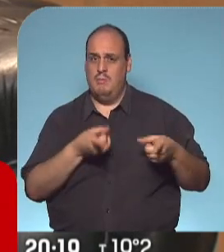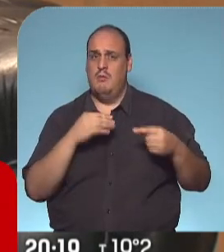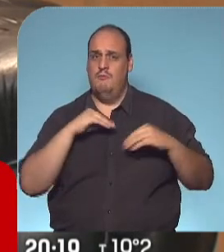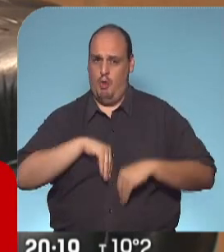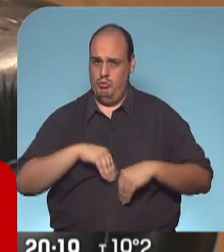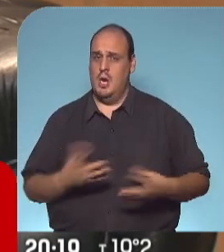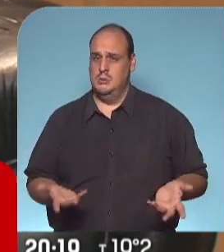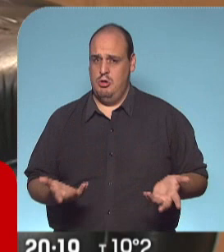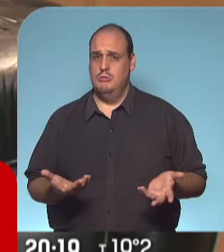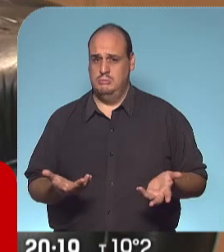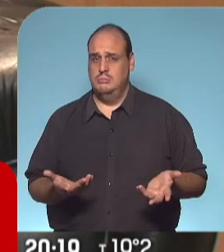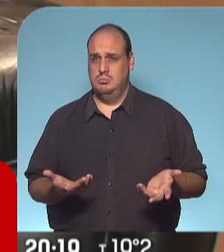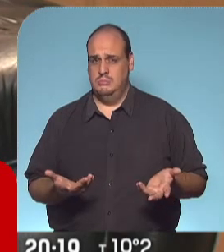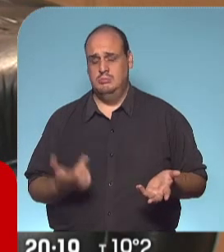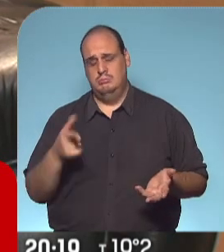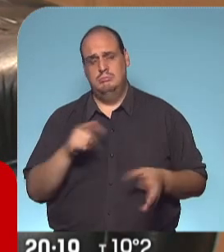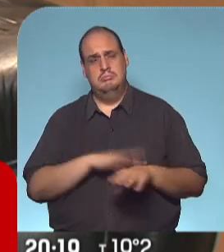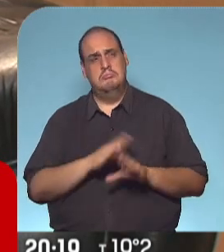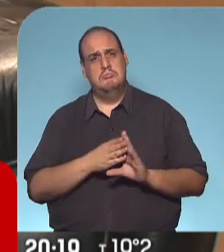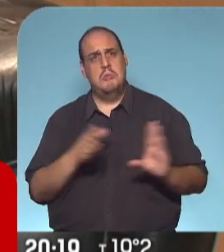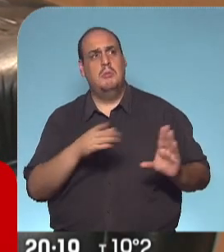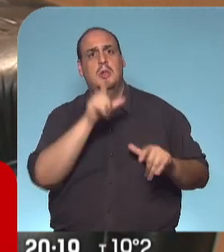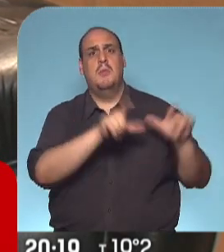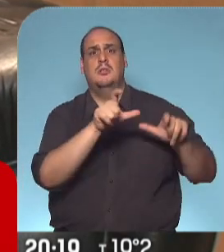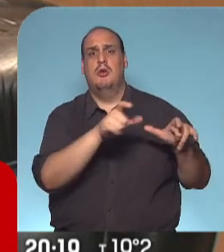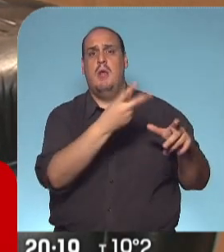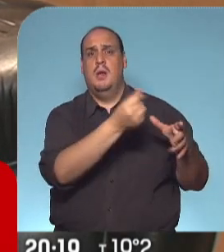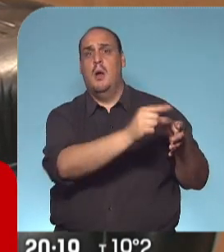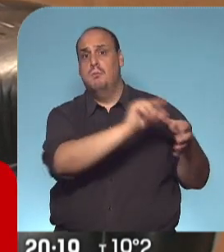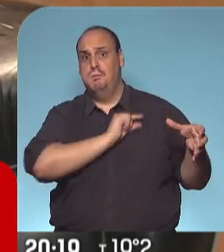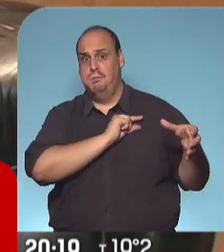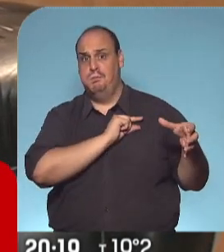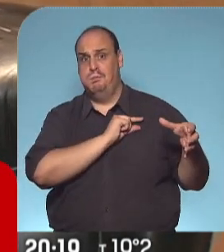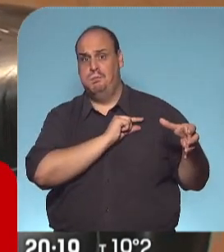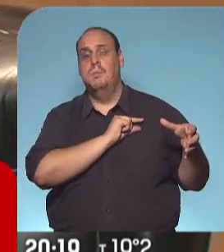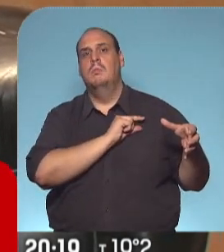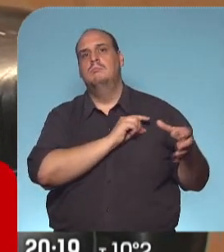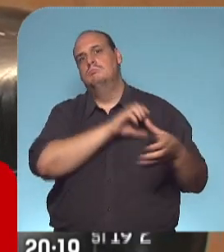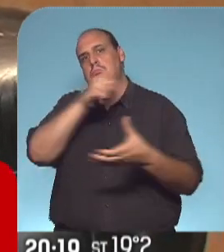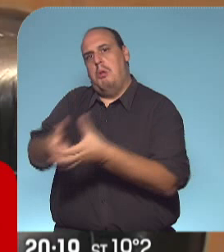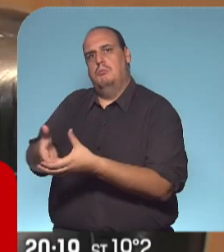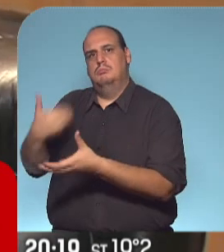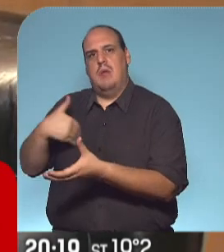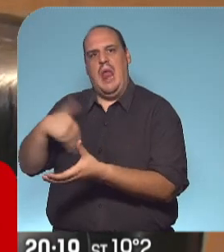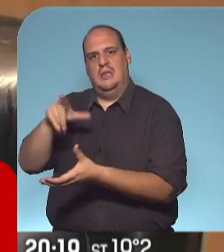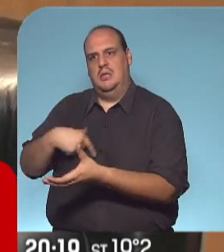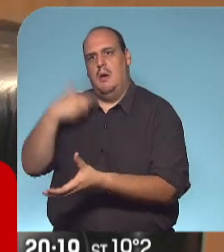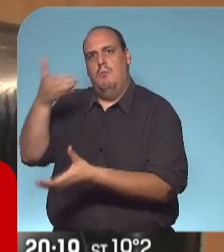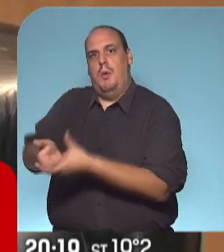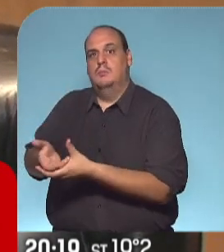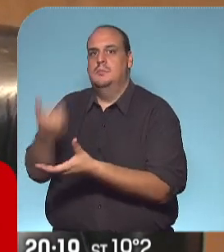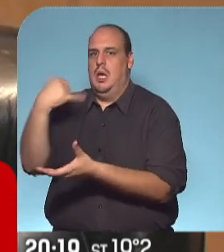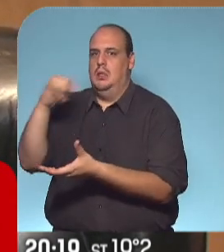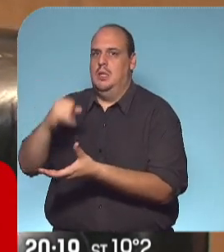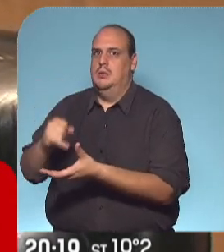porque hubo un momento en que los bonistas apostaron a Argentina, apostaron a obtener retornos altos,